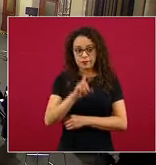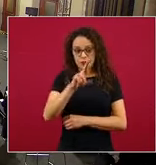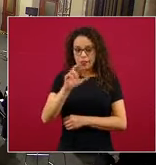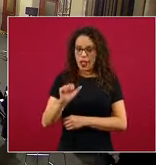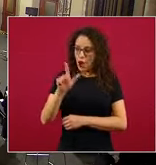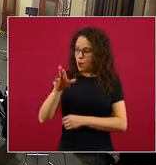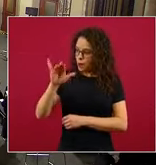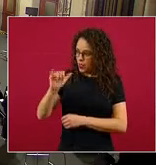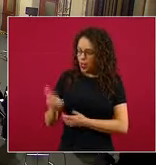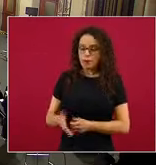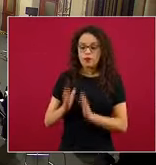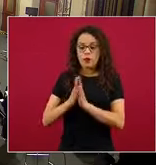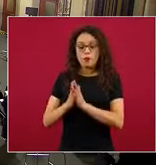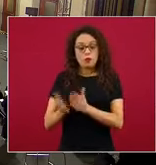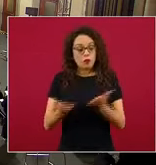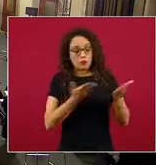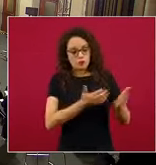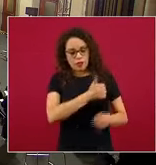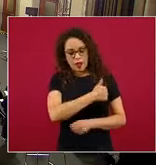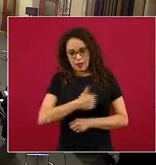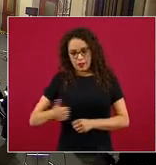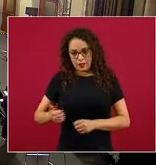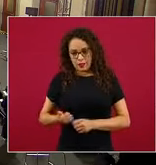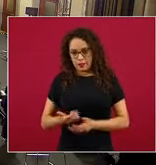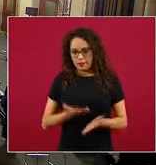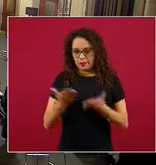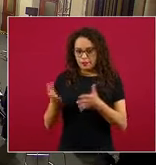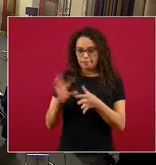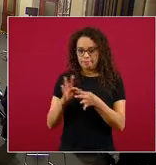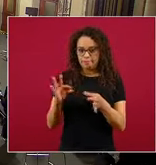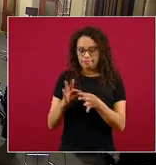la alcaldesa si nos comenta.